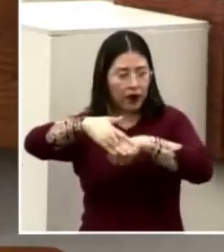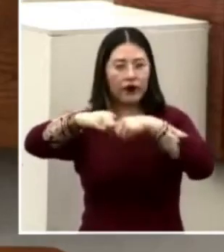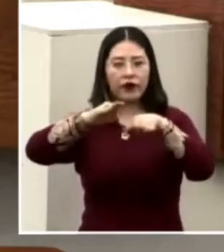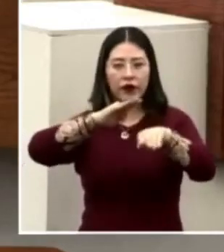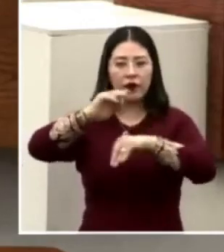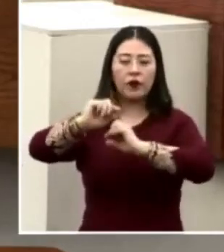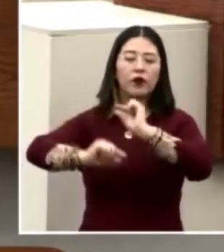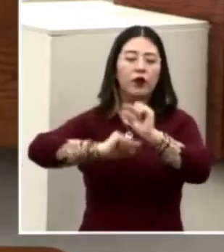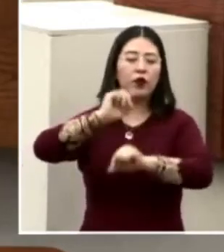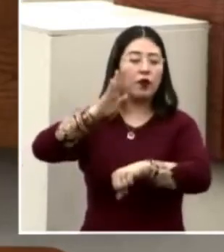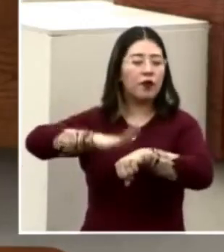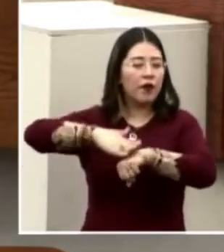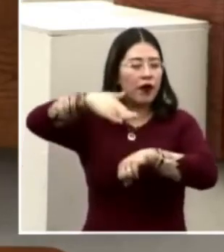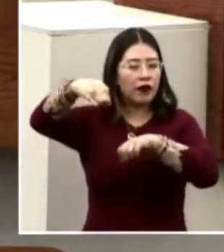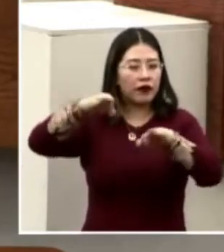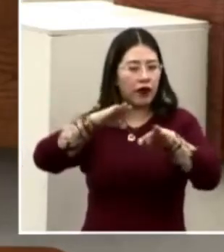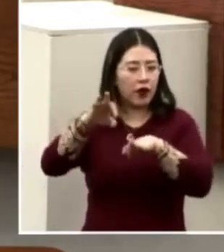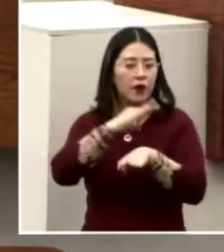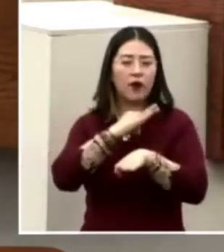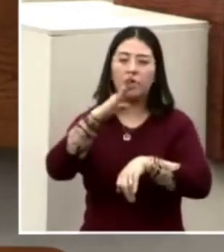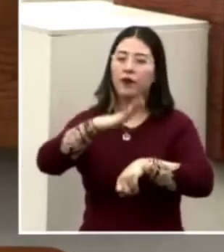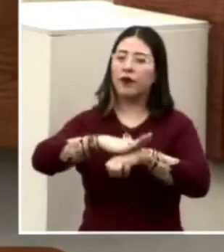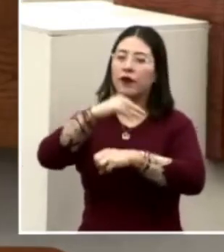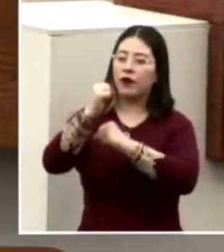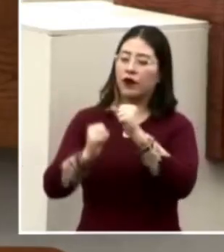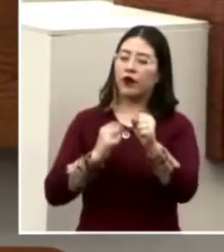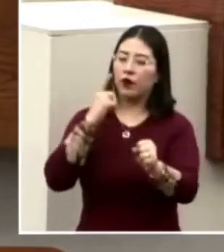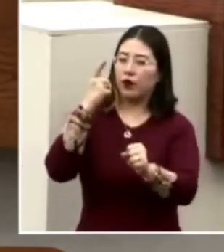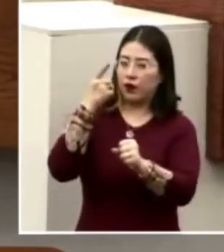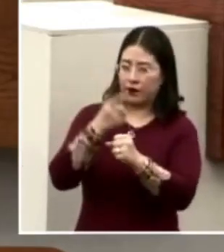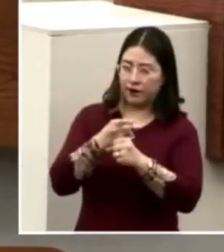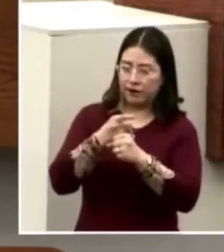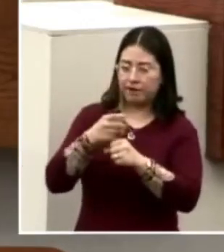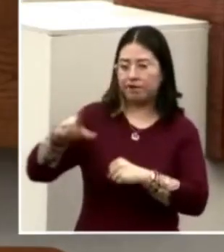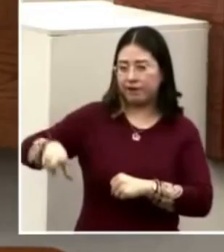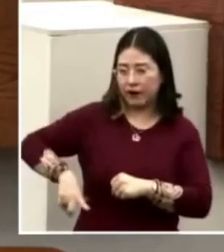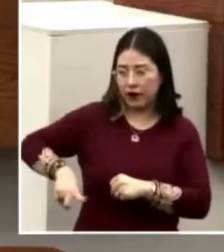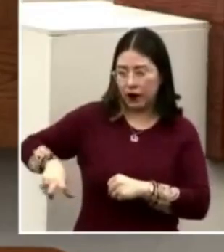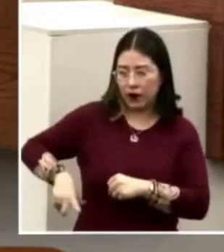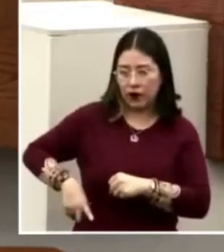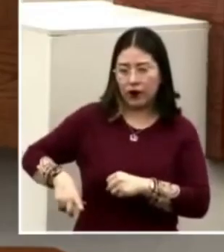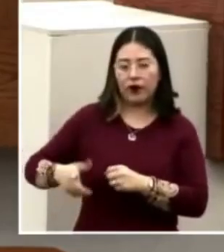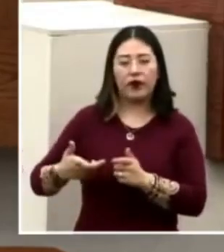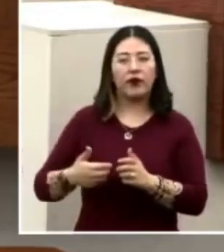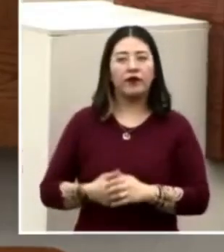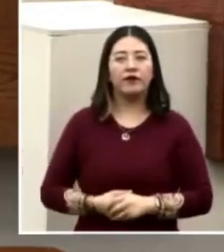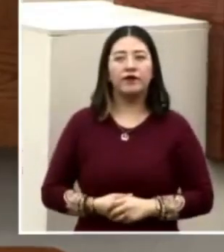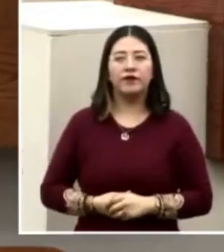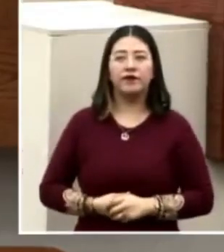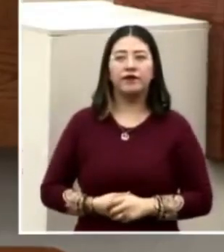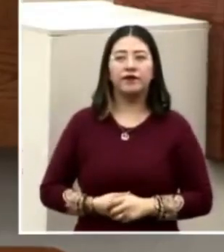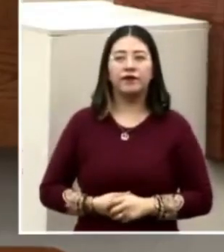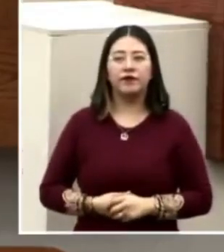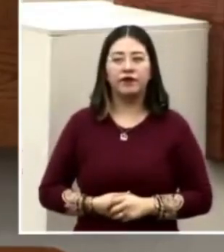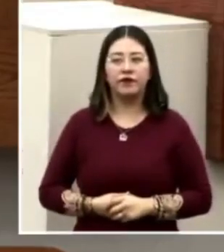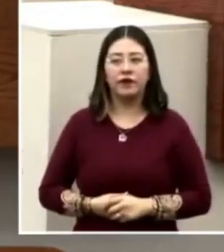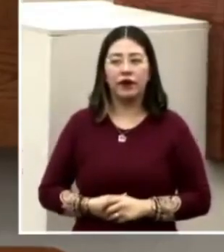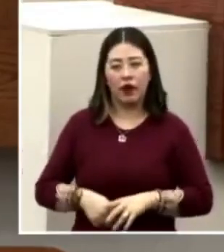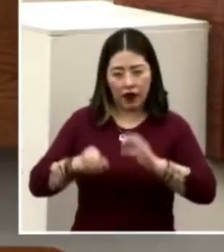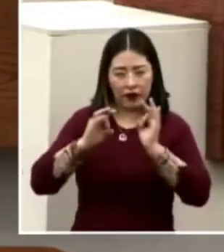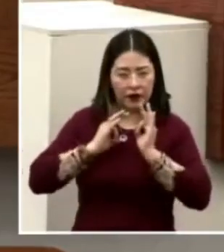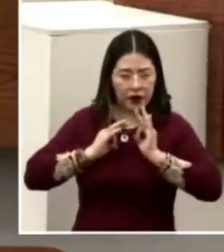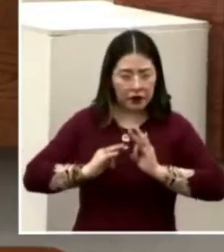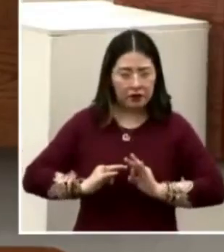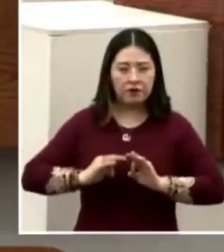más generación de empleos haya, pues va a haber más gobernabilidad, va a haber tranquilidad y vamos